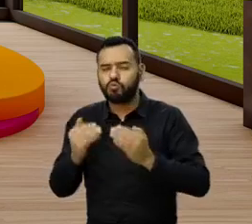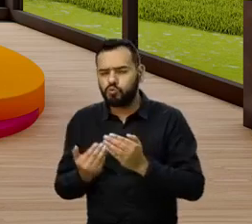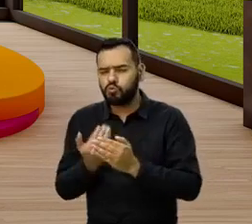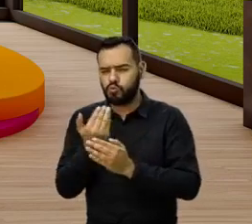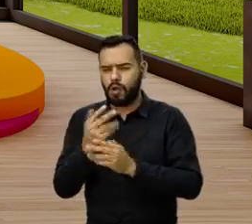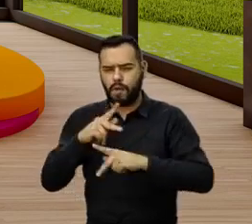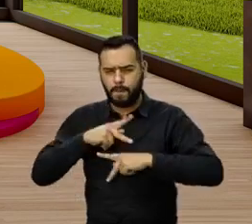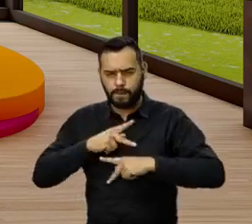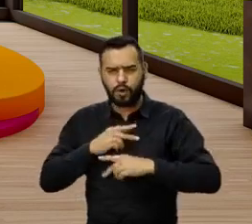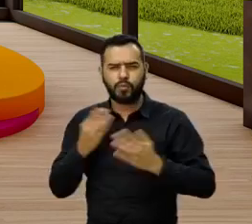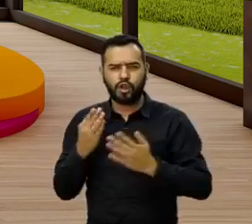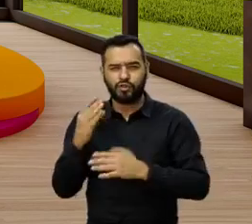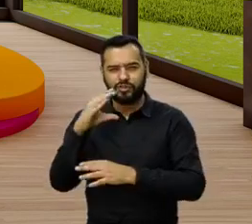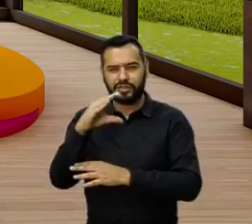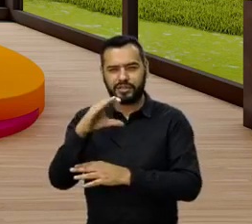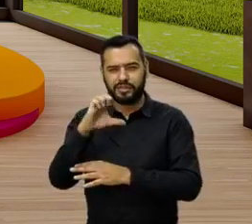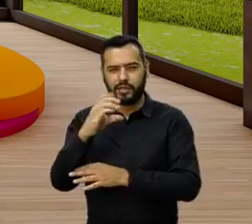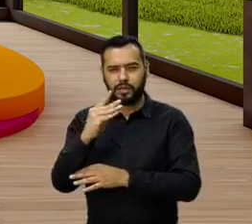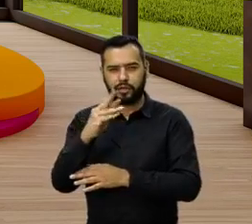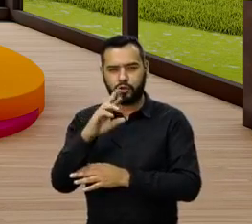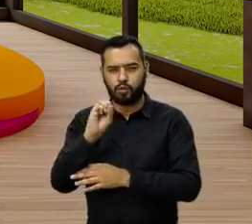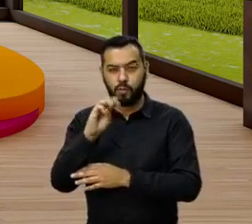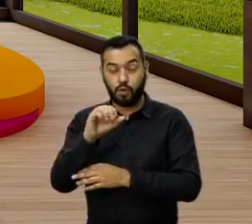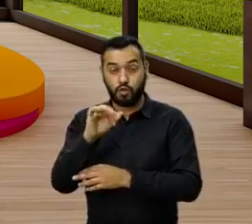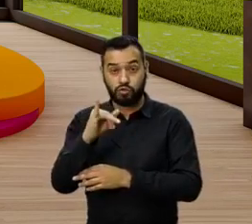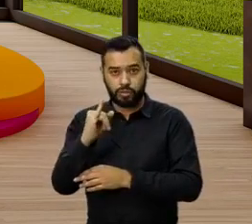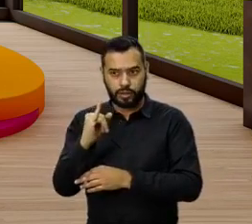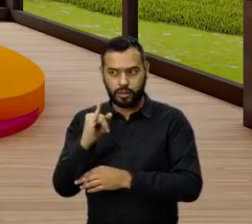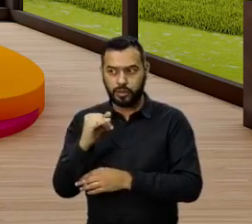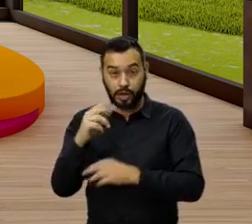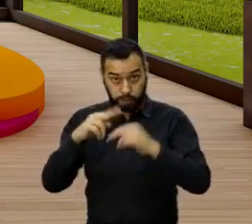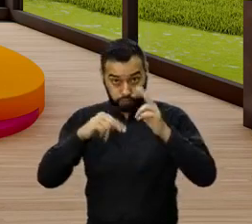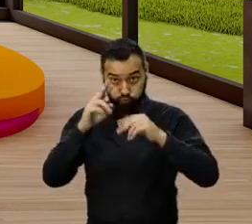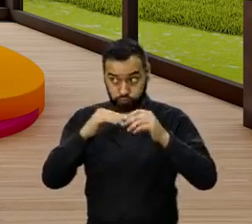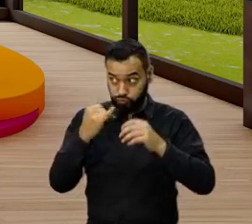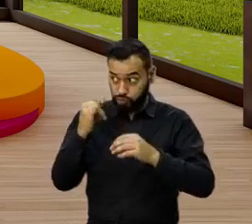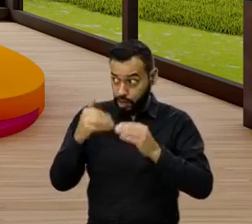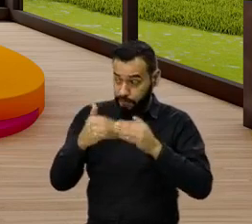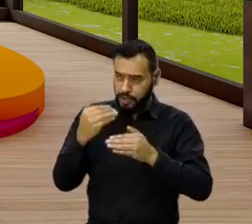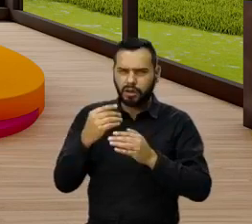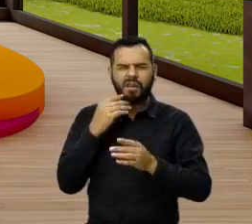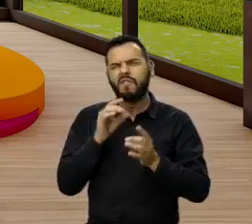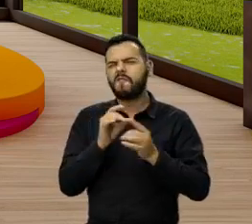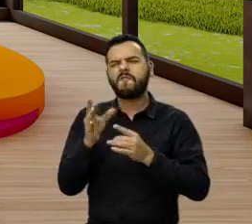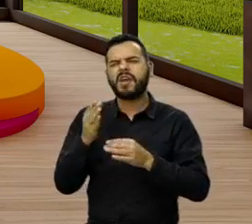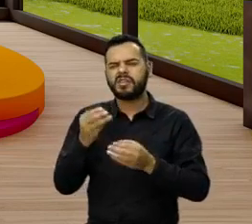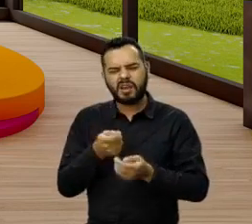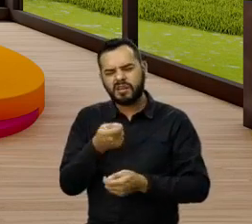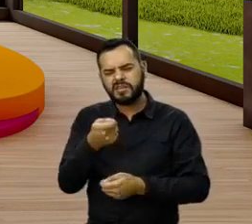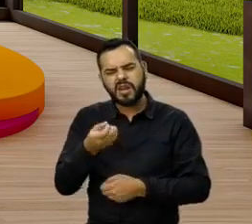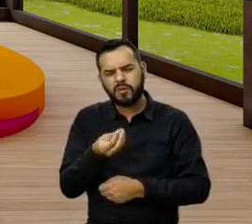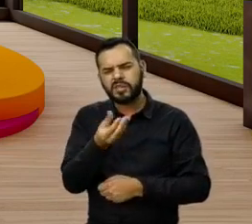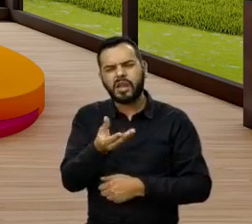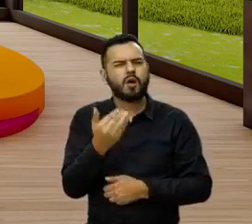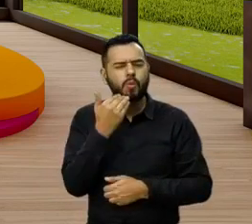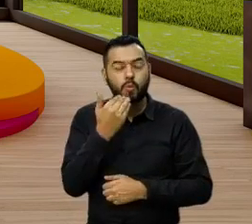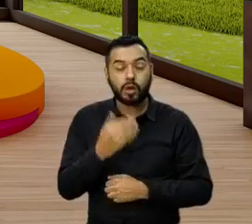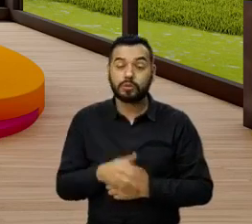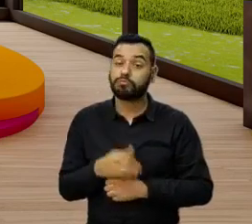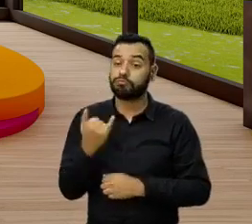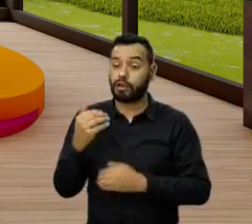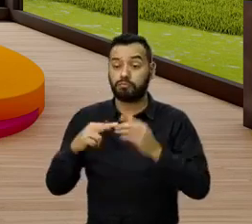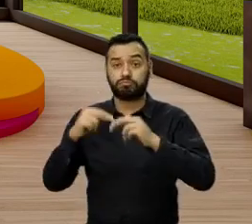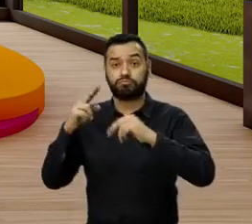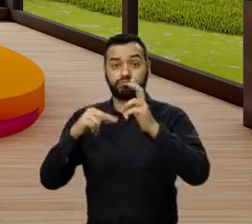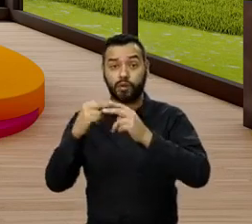monte lina ya se inició obra y cuál es la fecha estimada de entrega claro que sí ya empezamos ahora para todos nuestros